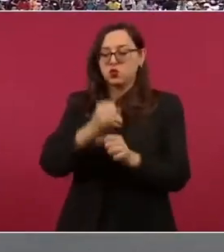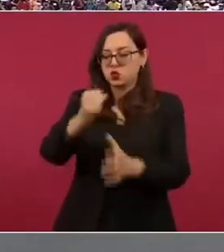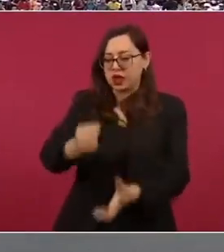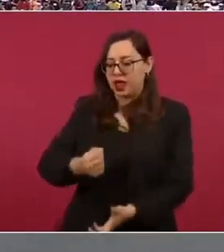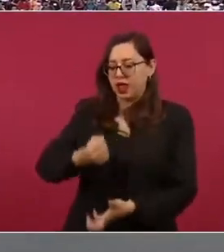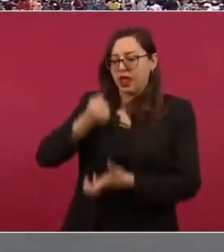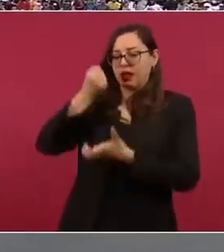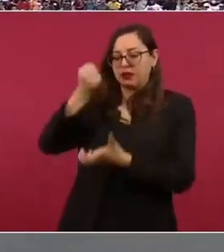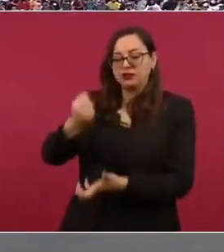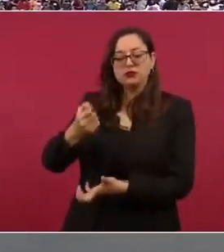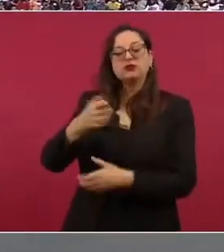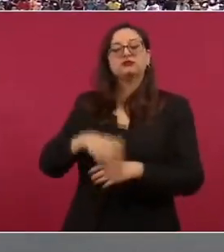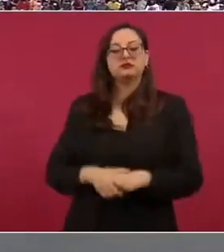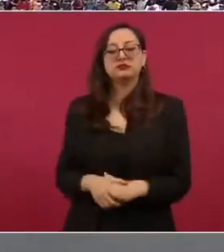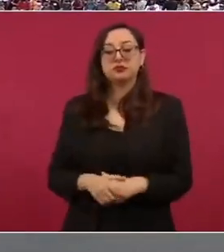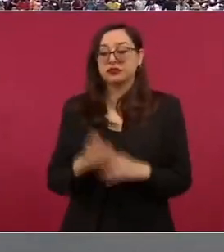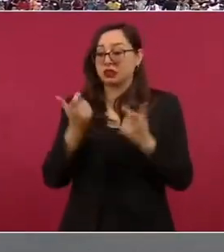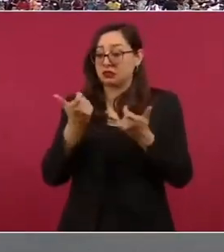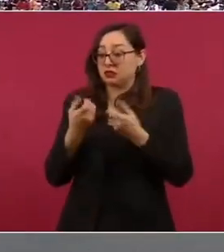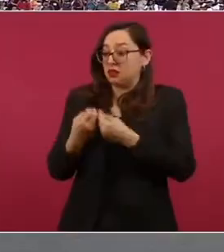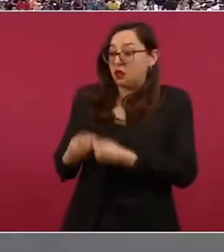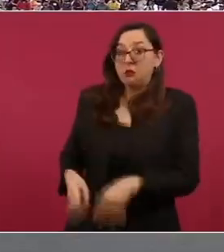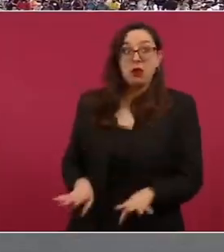No hay fugas de dinero.